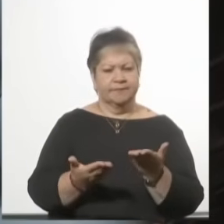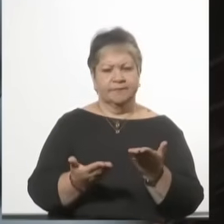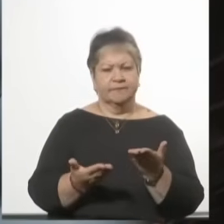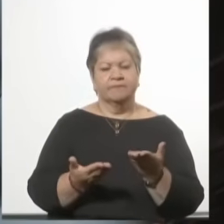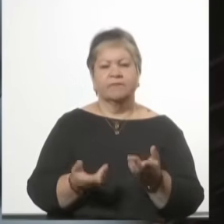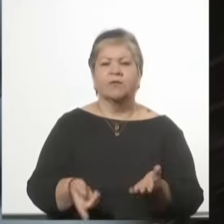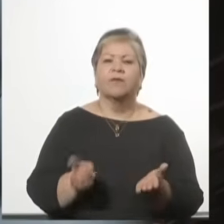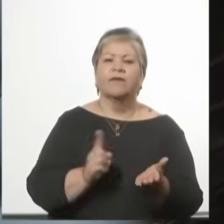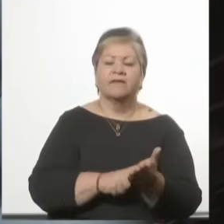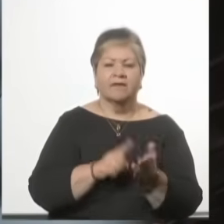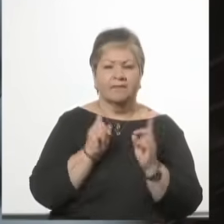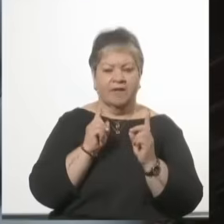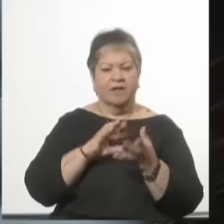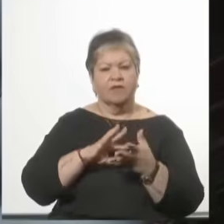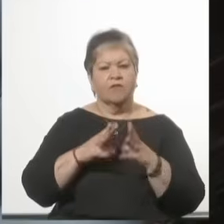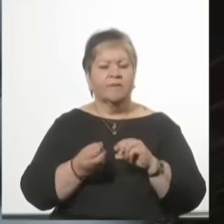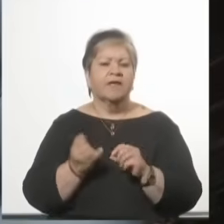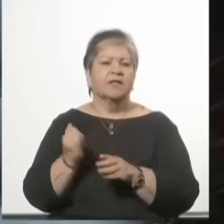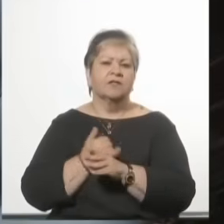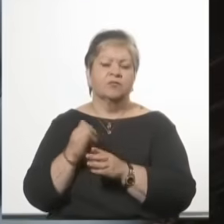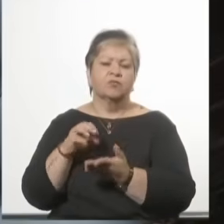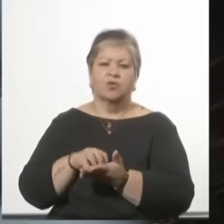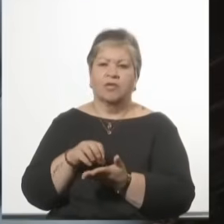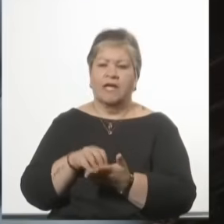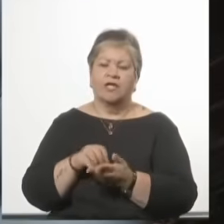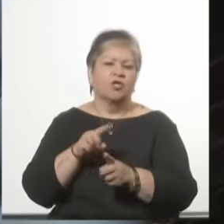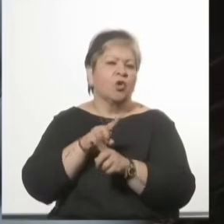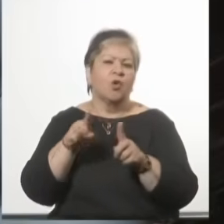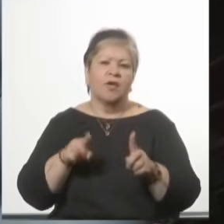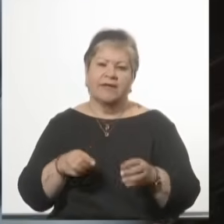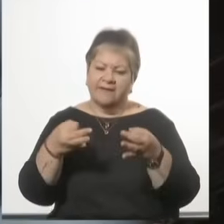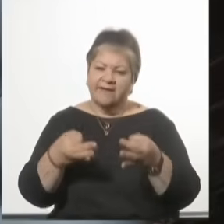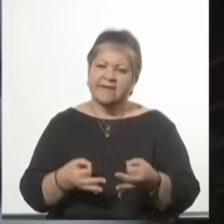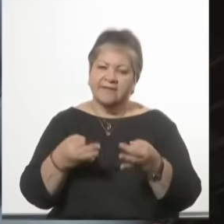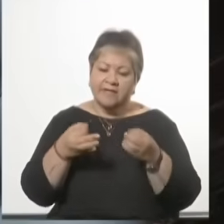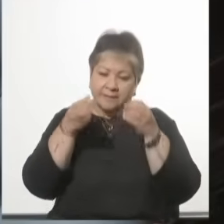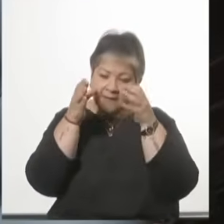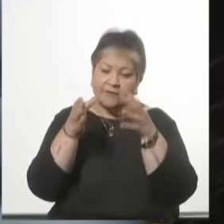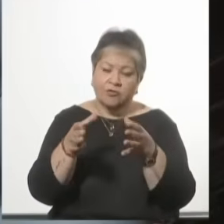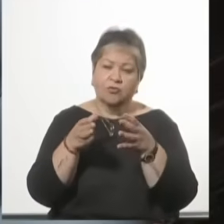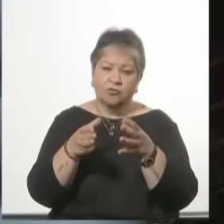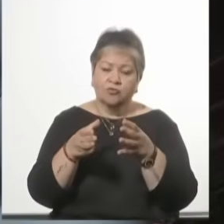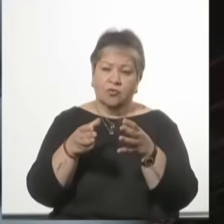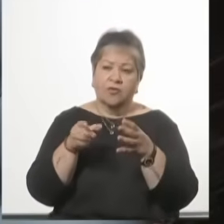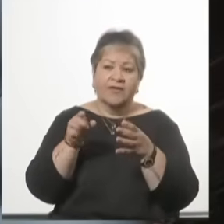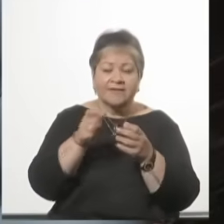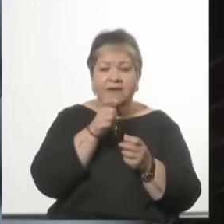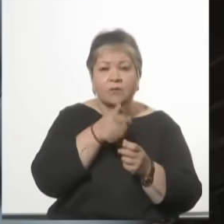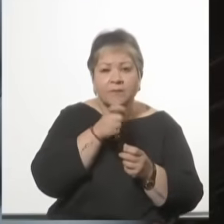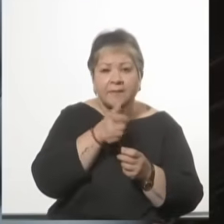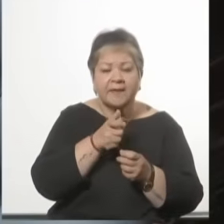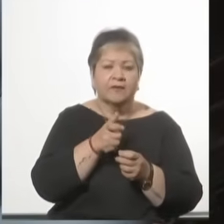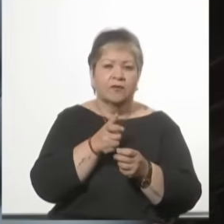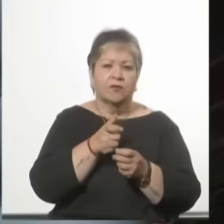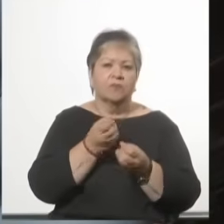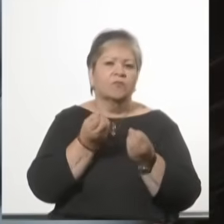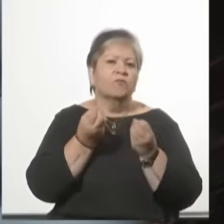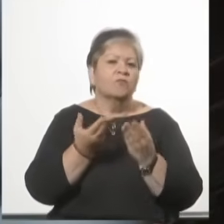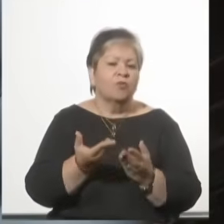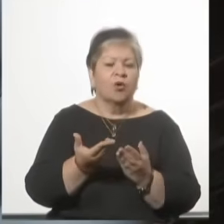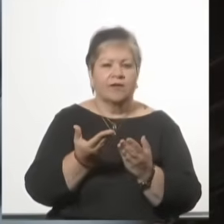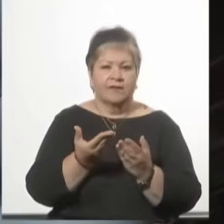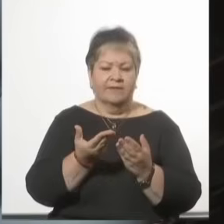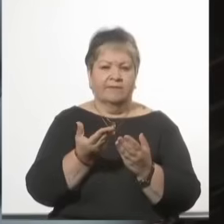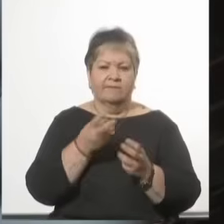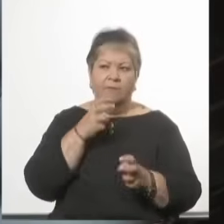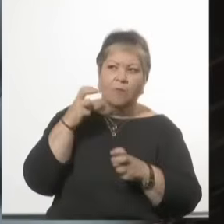vista institucional un argumento infeliz y peligroso por ser potencialmente